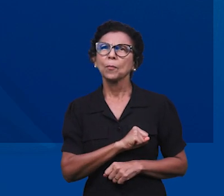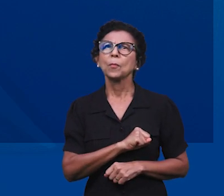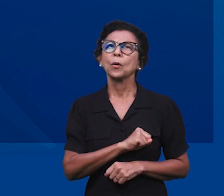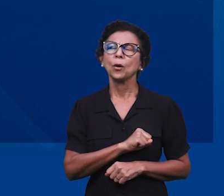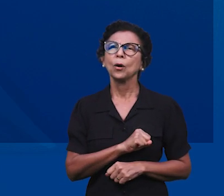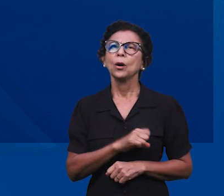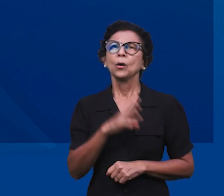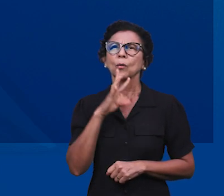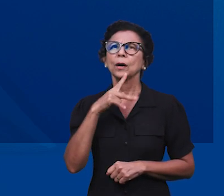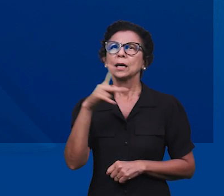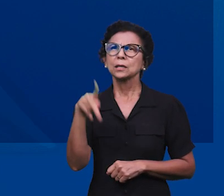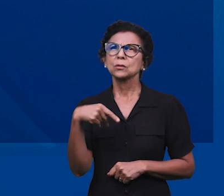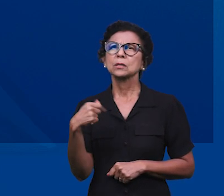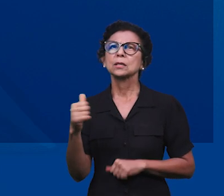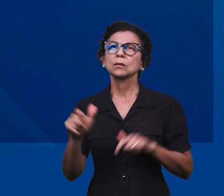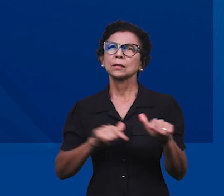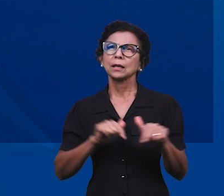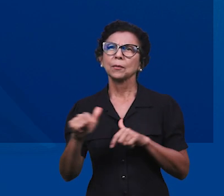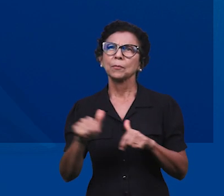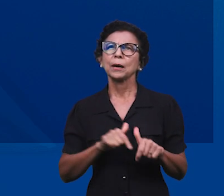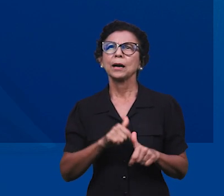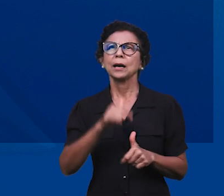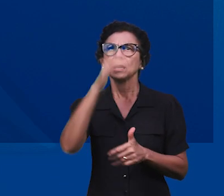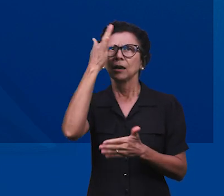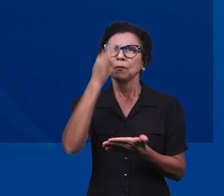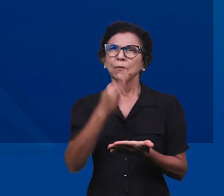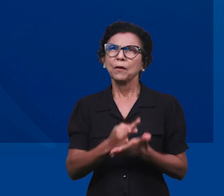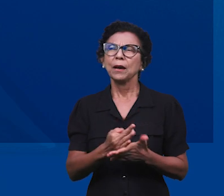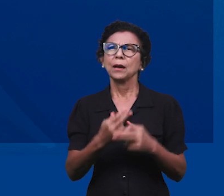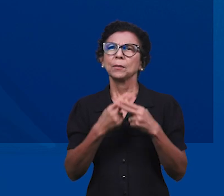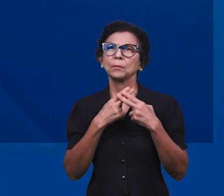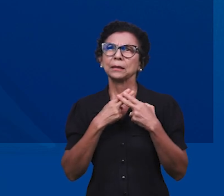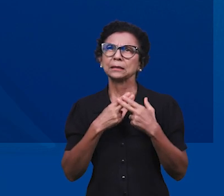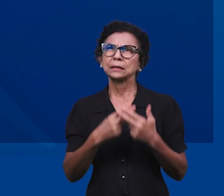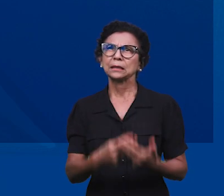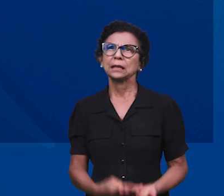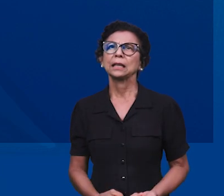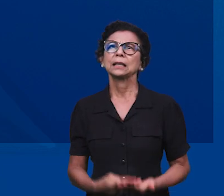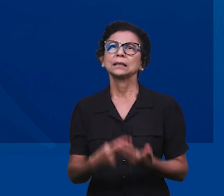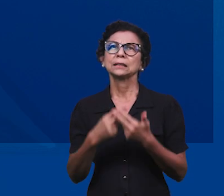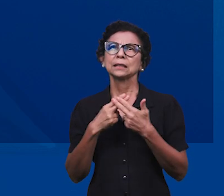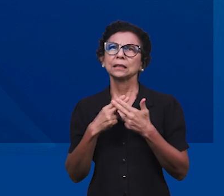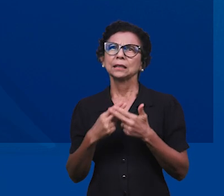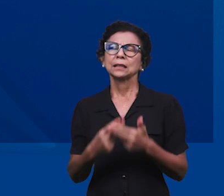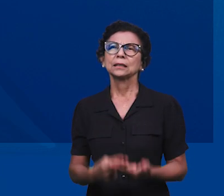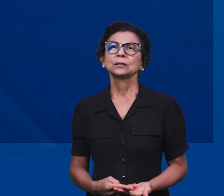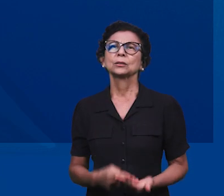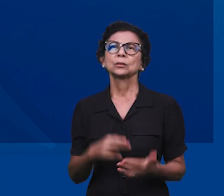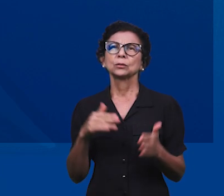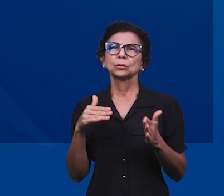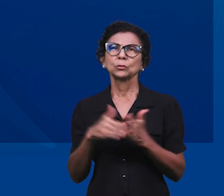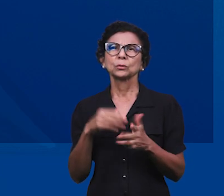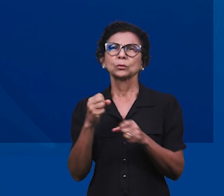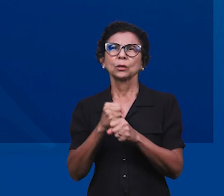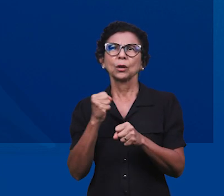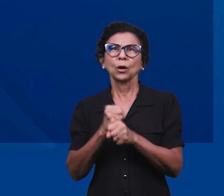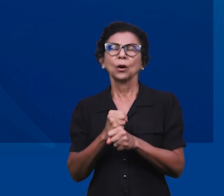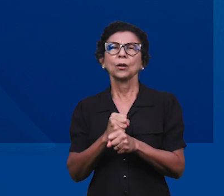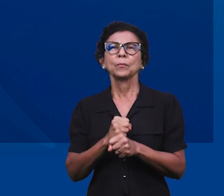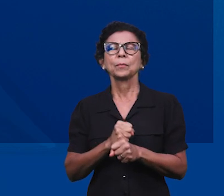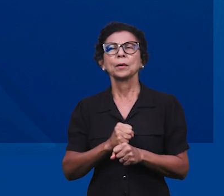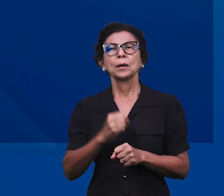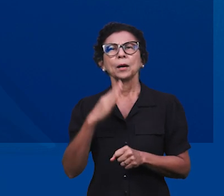y fe, y servicio, y tu paciencia, y que tus obras postreras son más que las